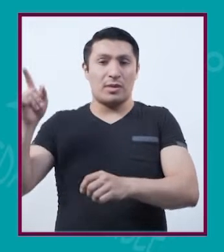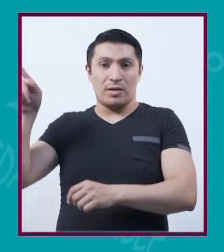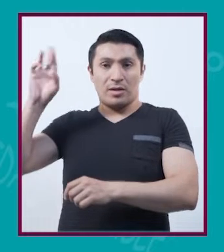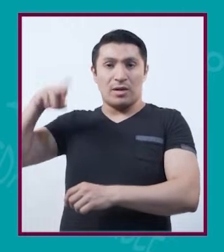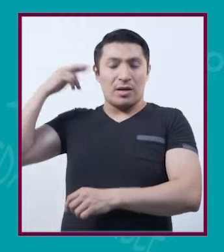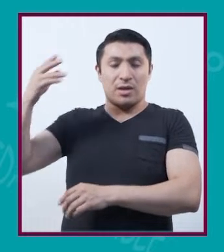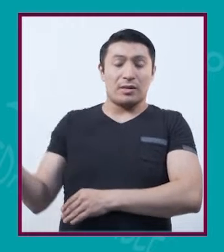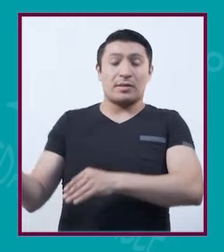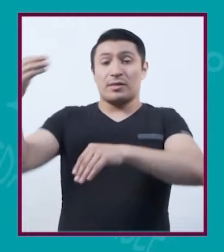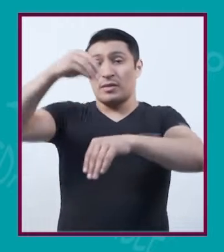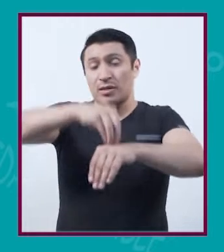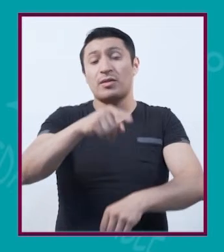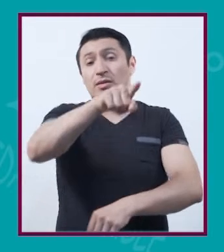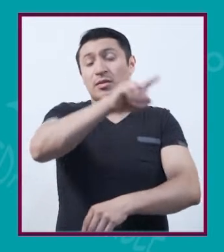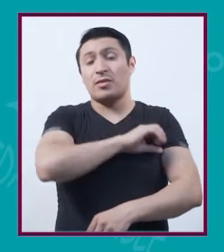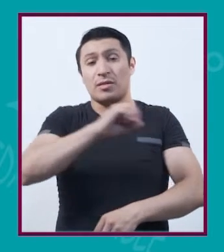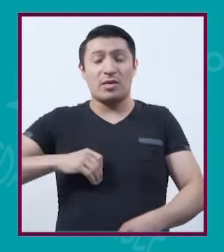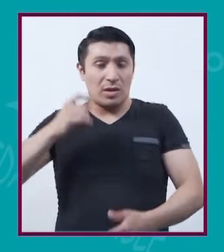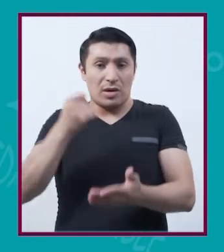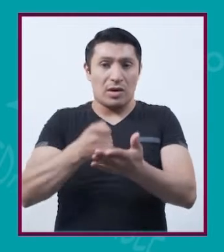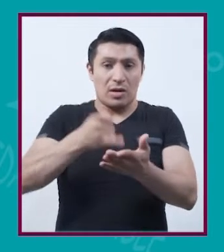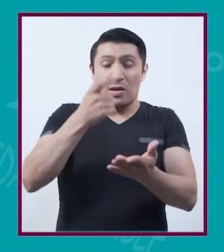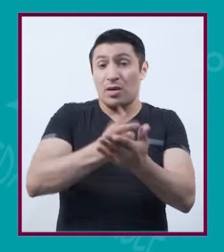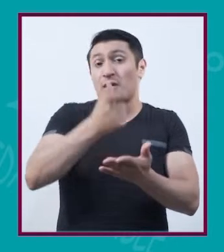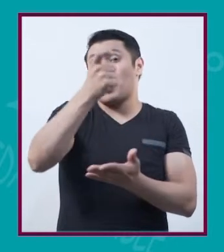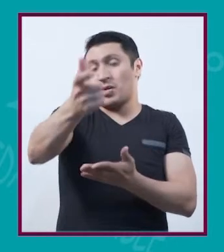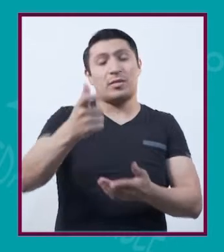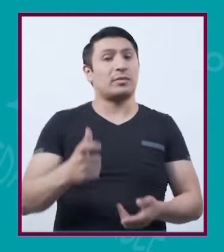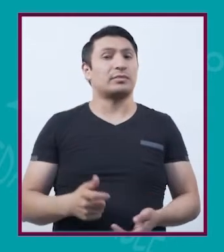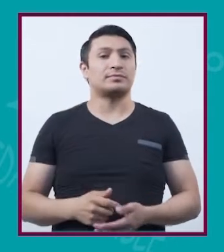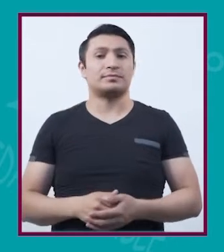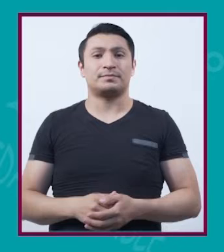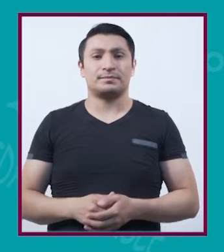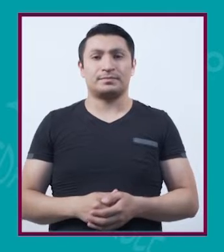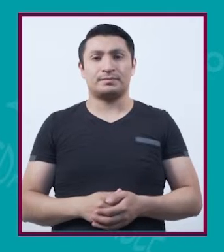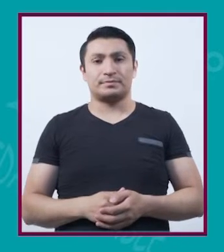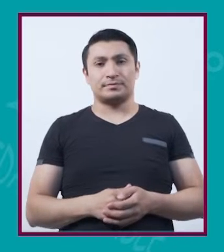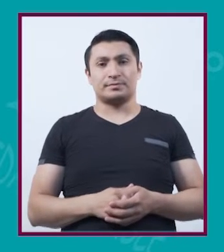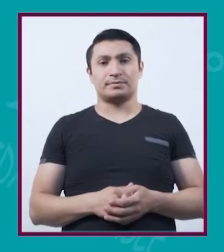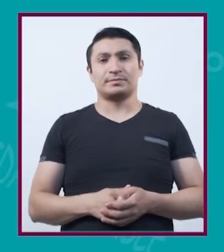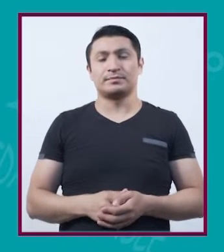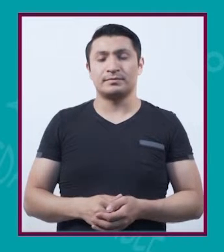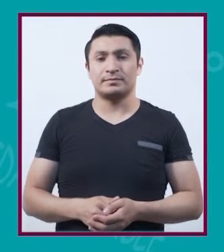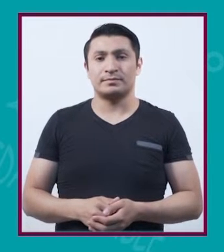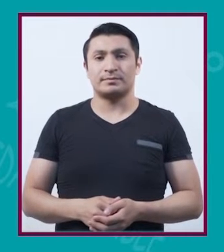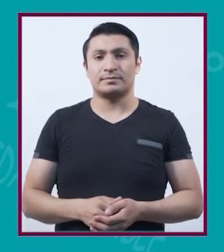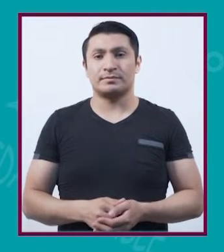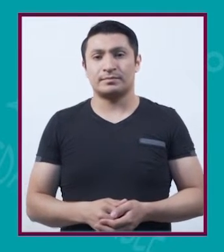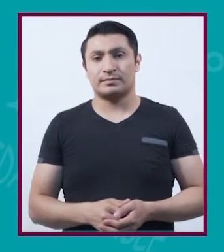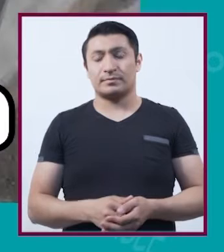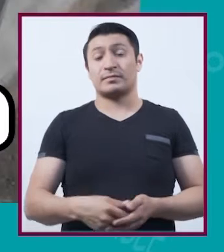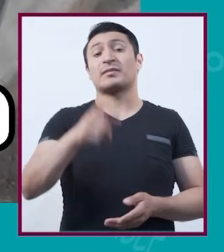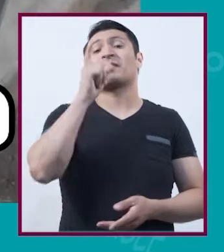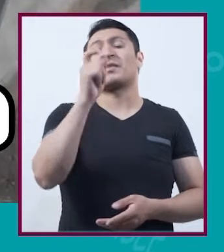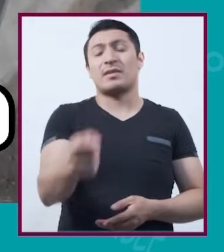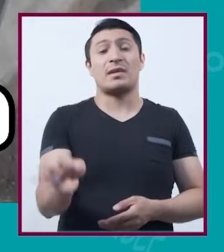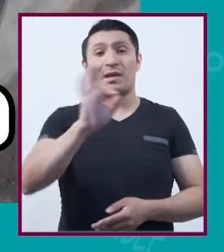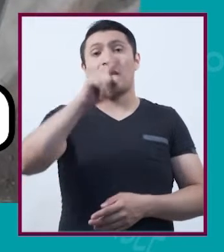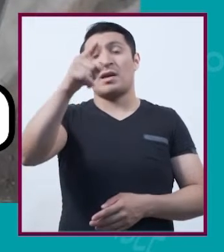y otras concesiones otorgadas por el rey, obligando al beneficiario a pagar parte de sus ganancias.